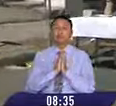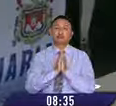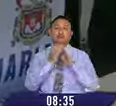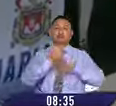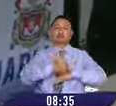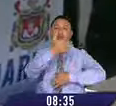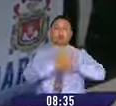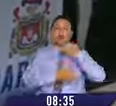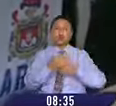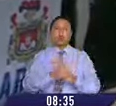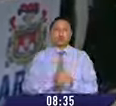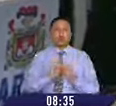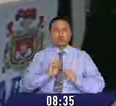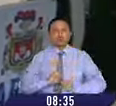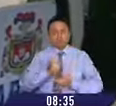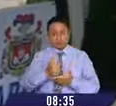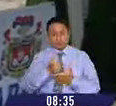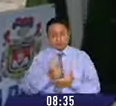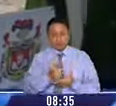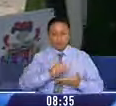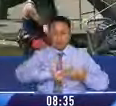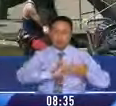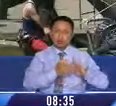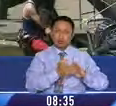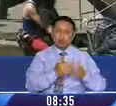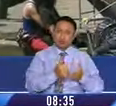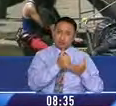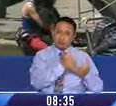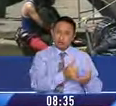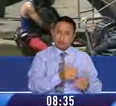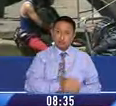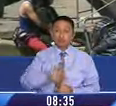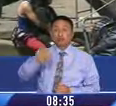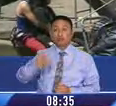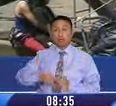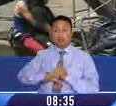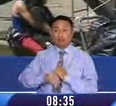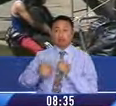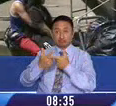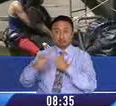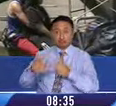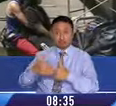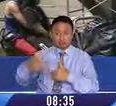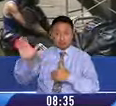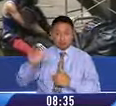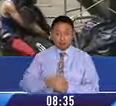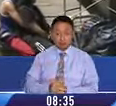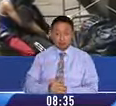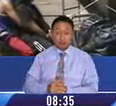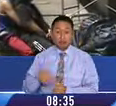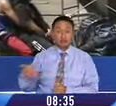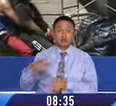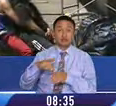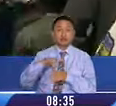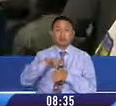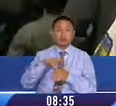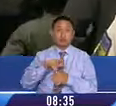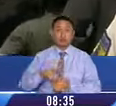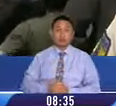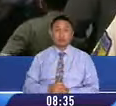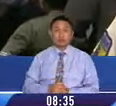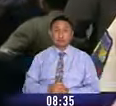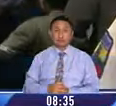jueces que actúen en beneficio de la comunidad, que al dejar a un delincuente libre, los pone en riesgo.